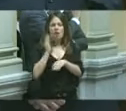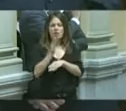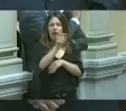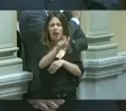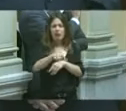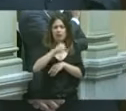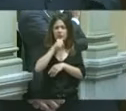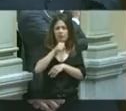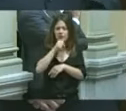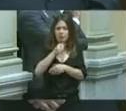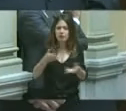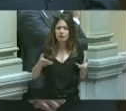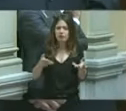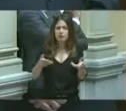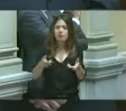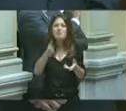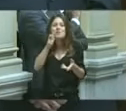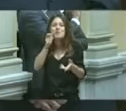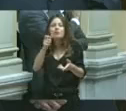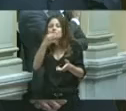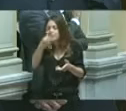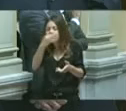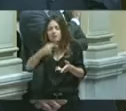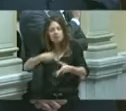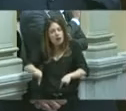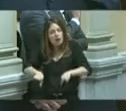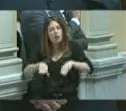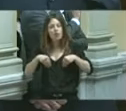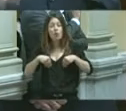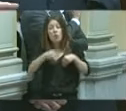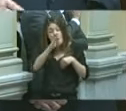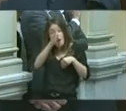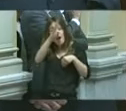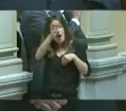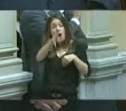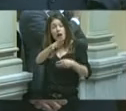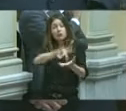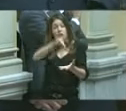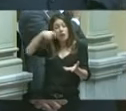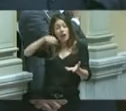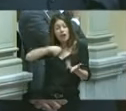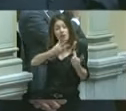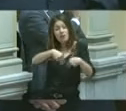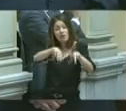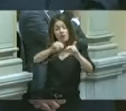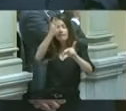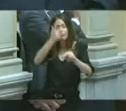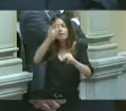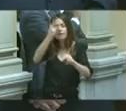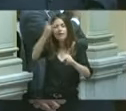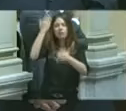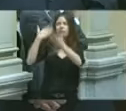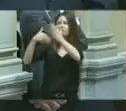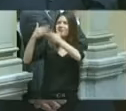mayores. Son mis palabras, las asumo. Dentro de 4 años, al final de mi mandato, me gustaría volver la vista